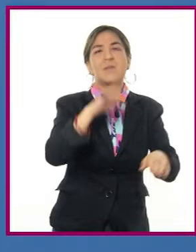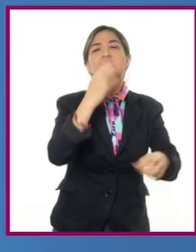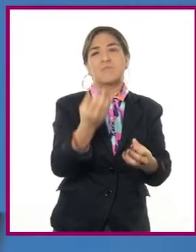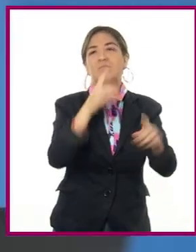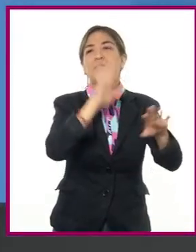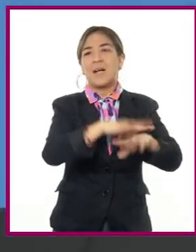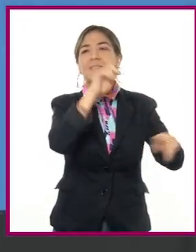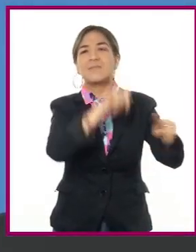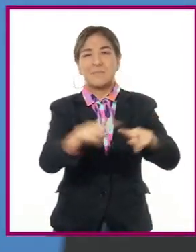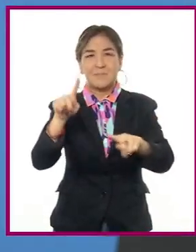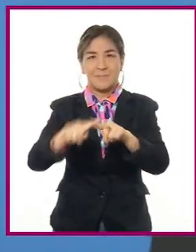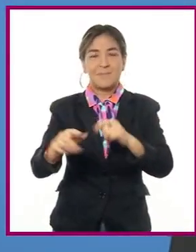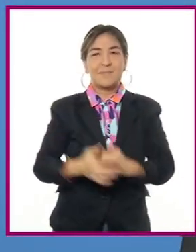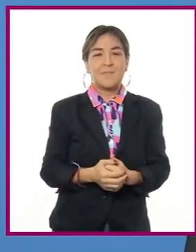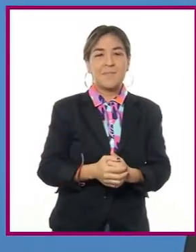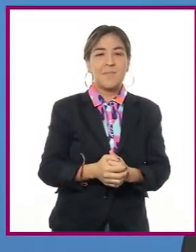otros.